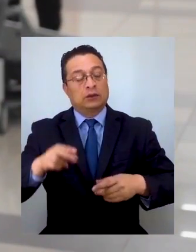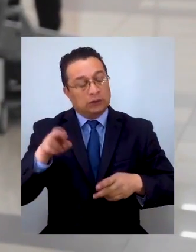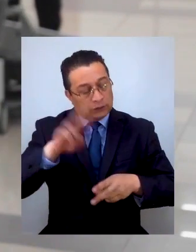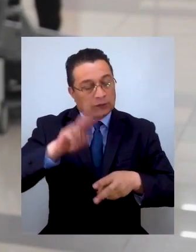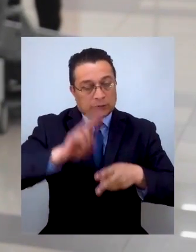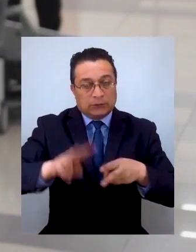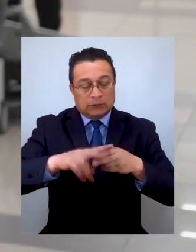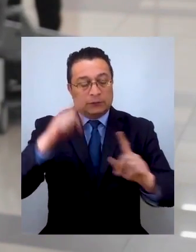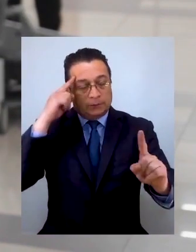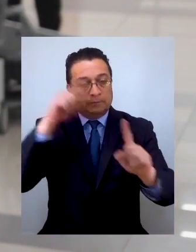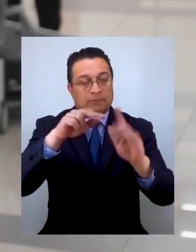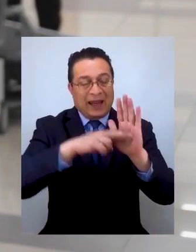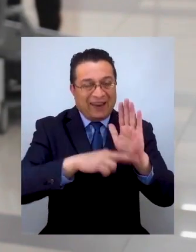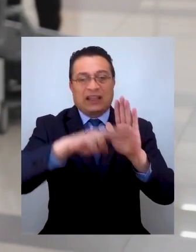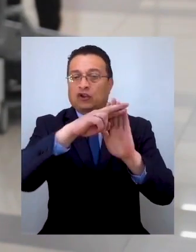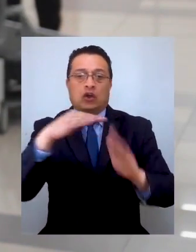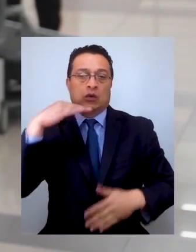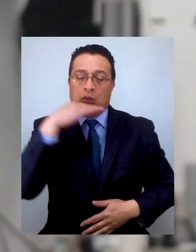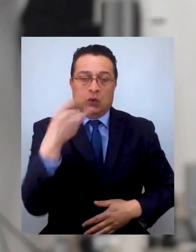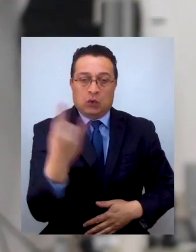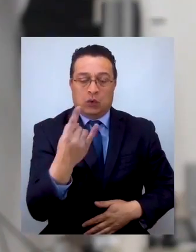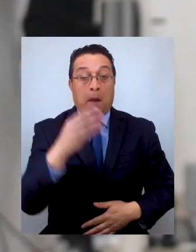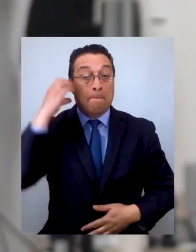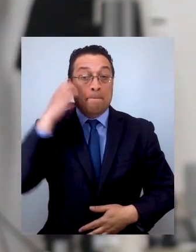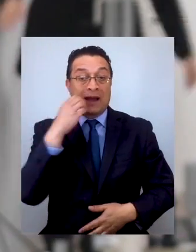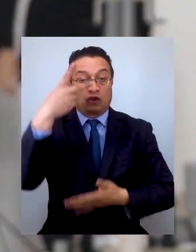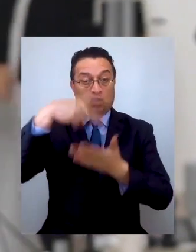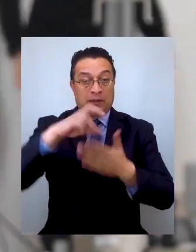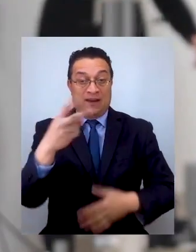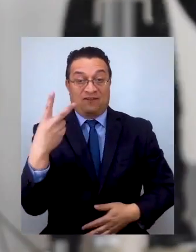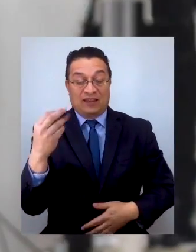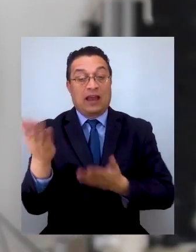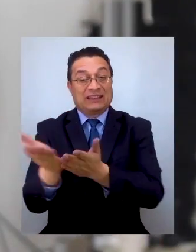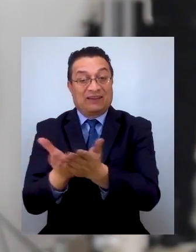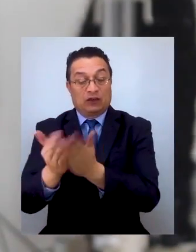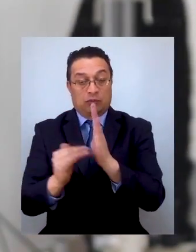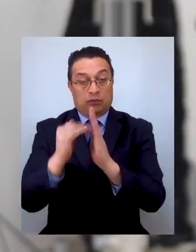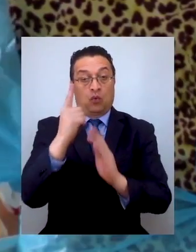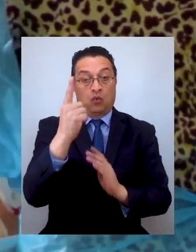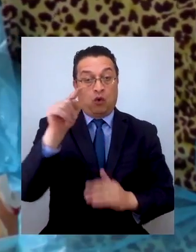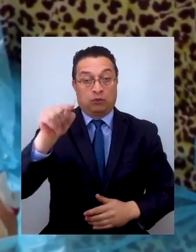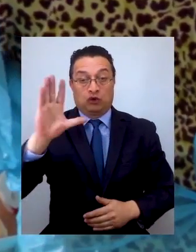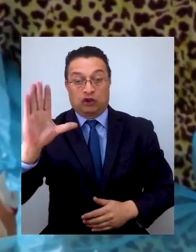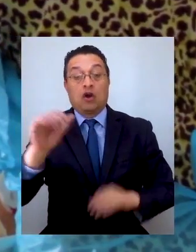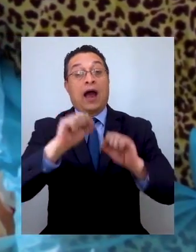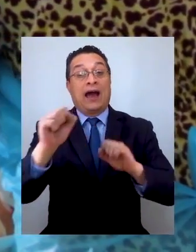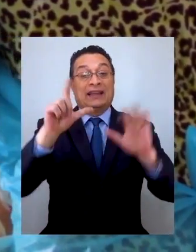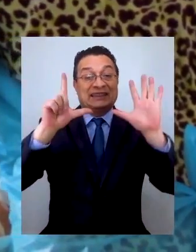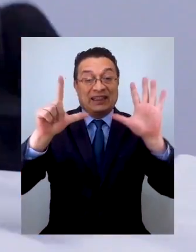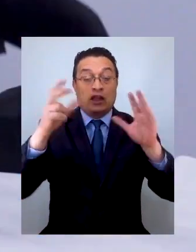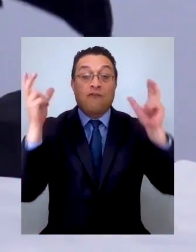reformulara asumiendo como eje central la rehabilitación temprana. Desde mayo de 2020, este servicio aumentó de 1.5 a